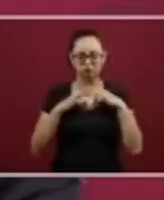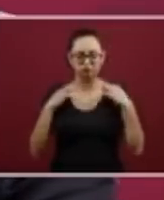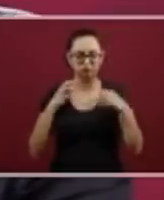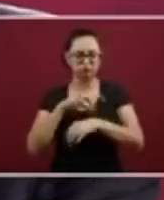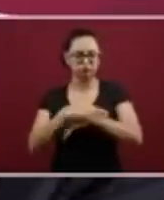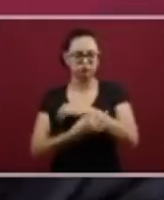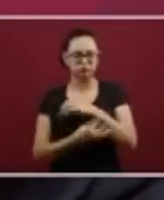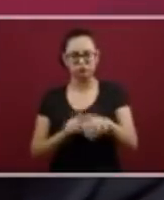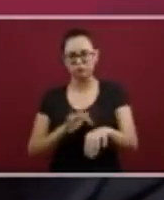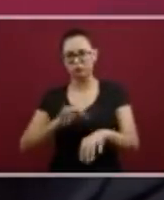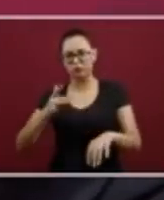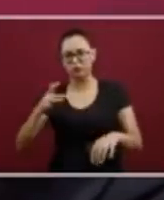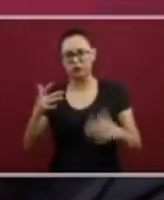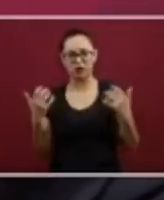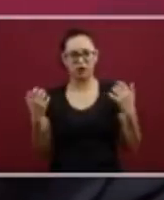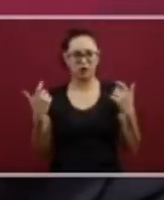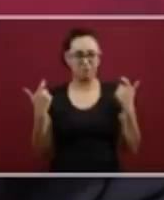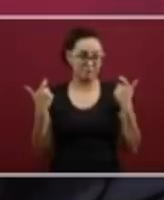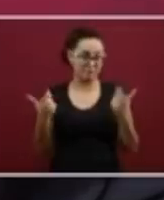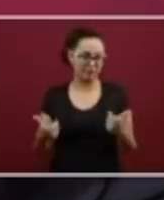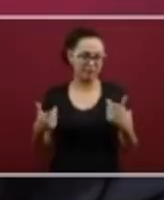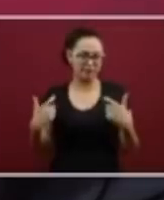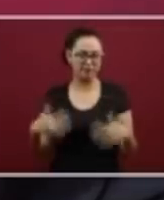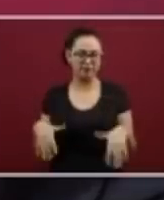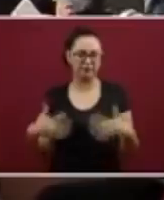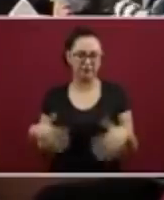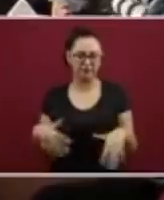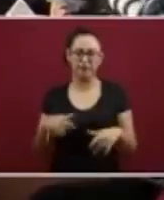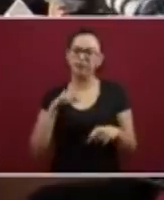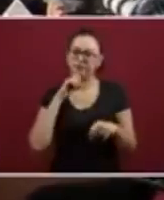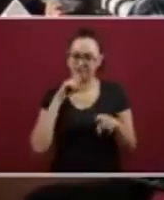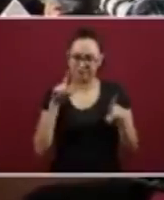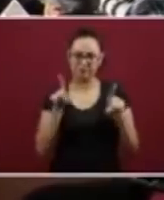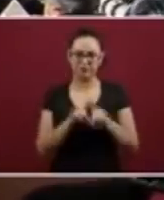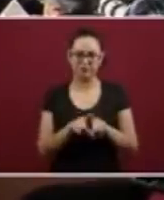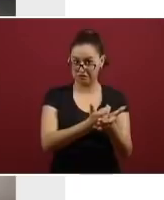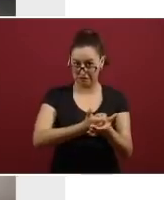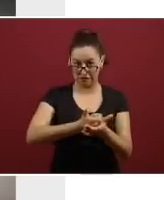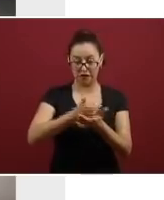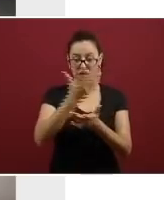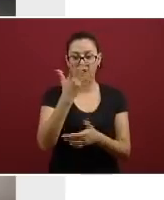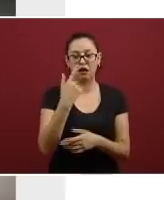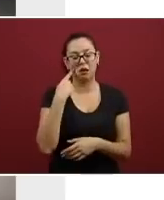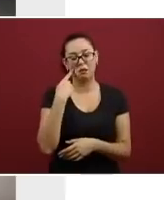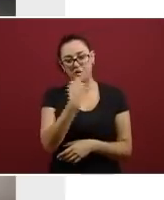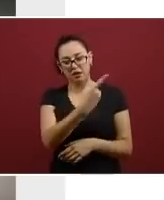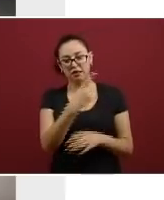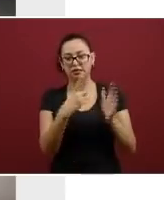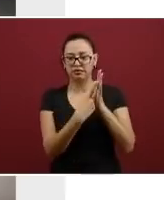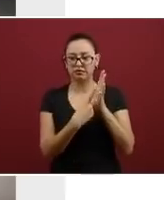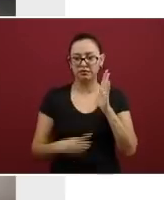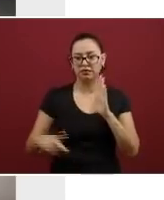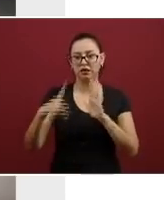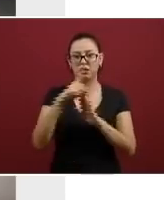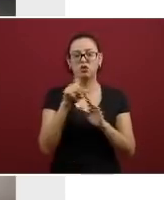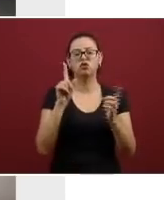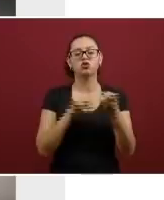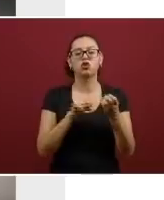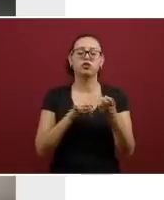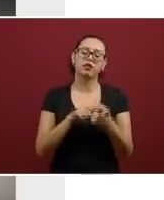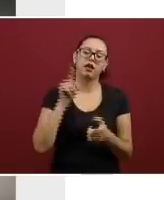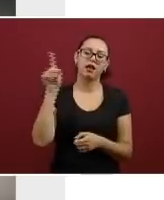serán vendidas con el fin de obtener recursos para la estrategia nacional de prevención de adicciones es un departamento que está en bosques de las lomas